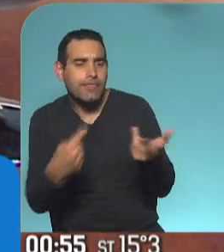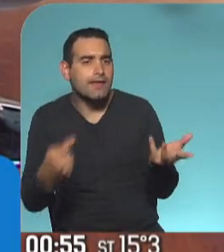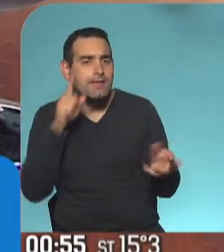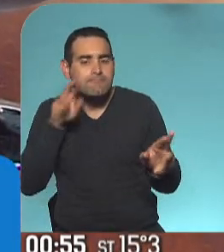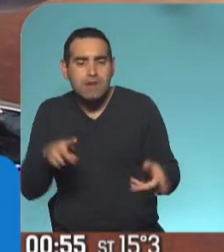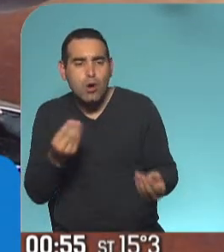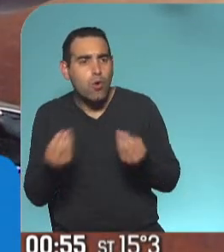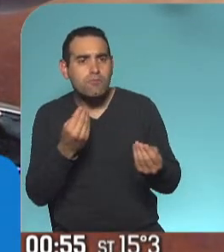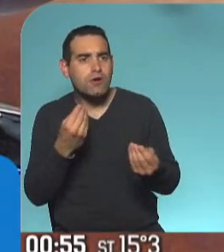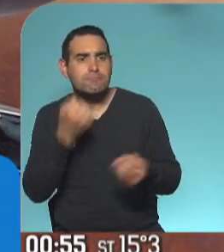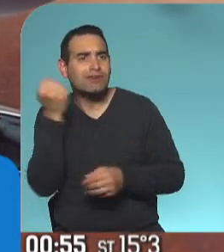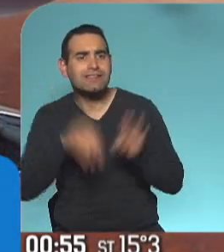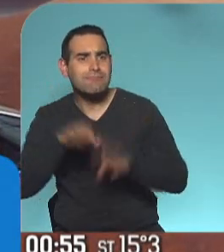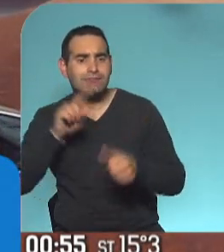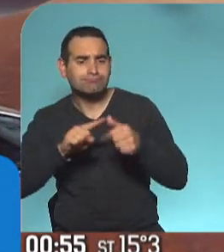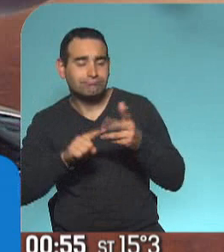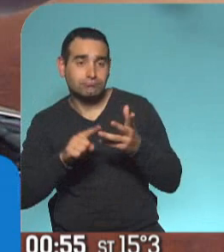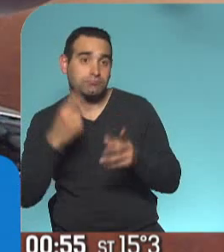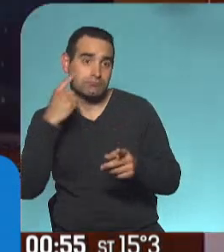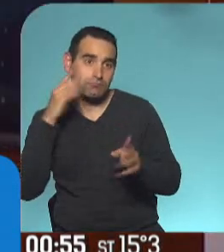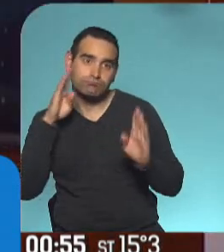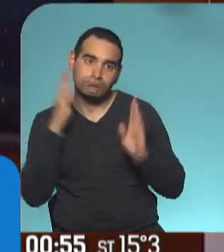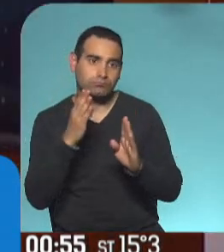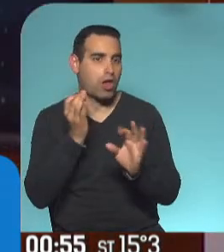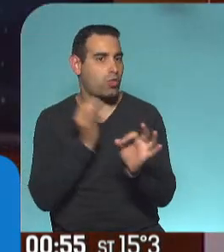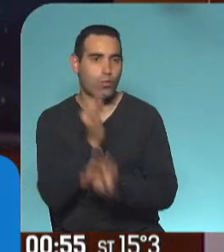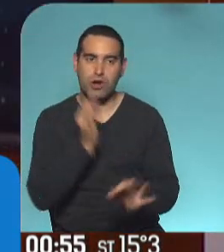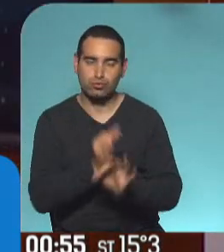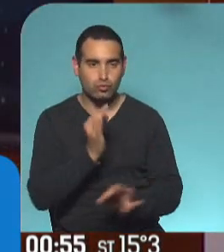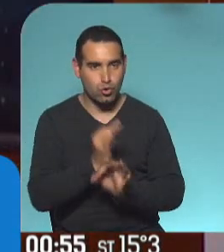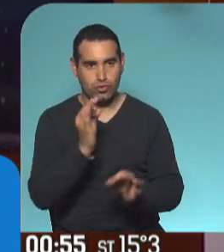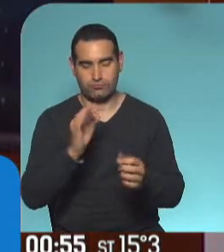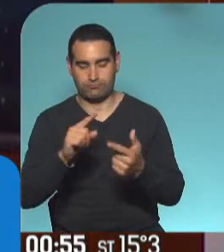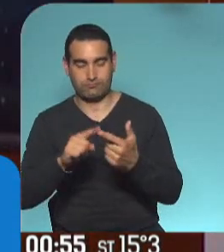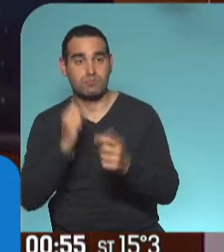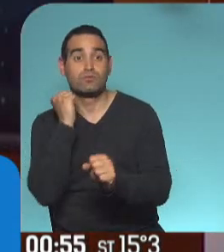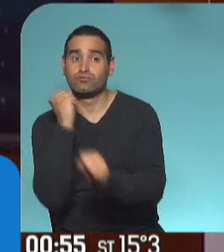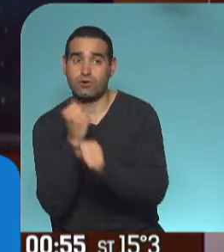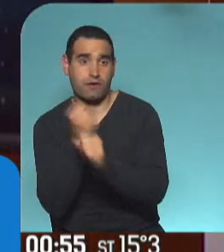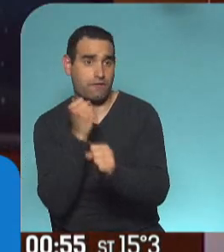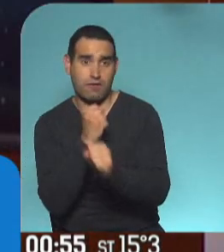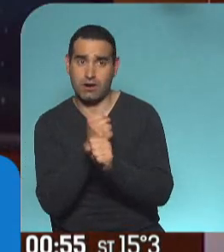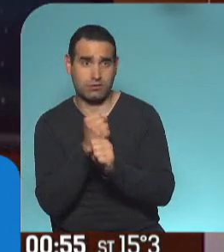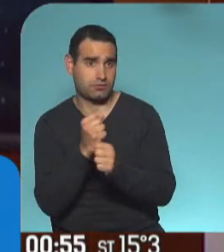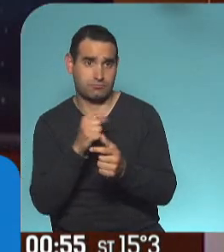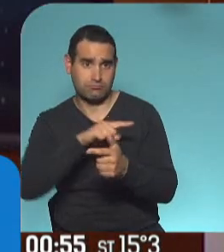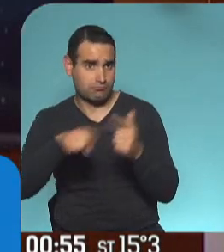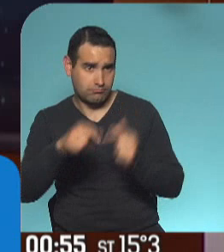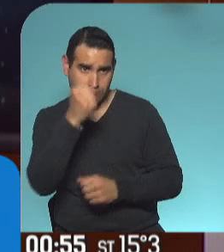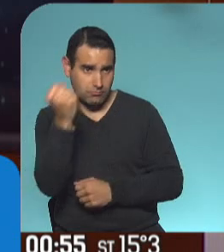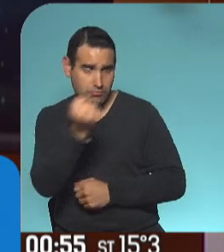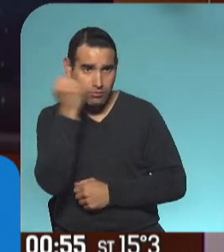nosotros le ponemos mucho eje al tema educativo al tema del trabajo que creo que son los ejes por los cuales pasa